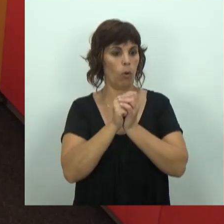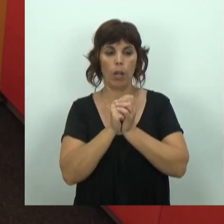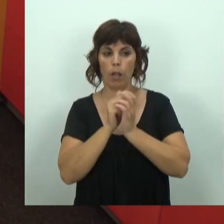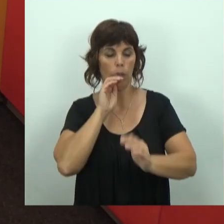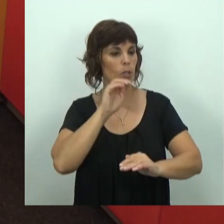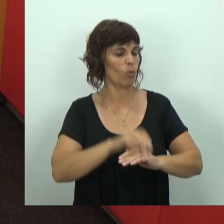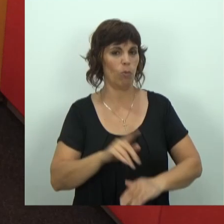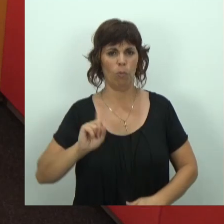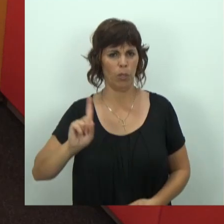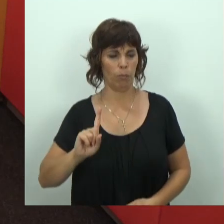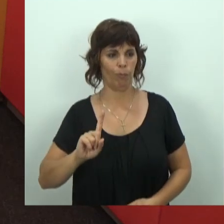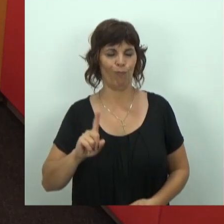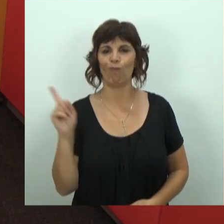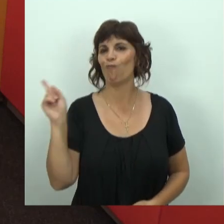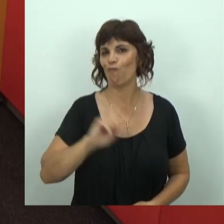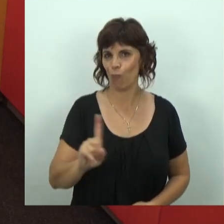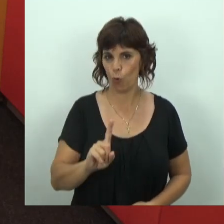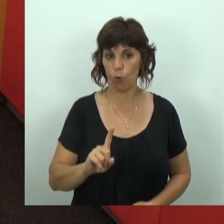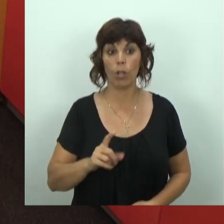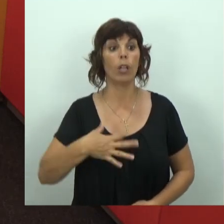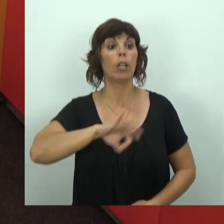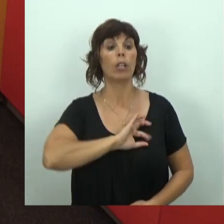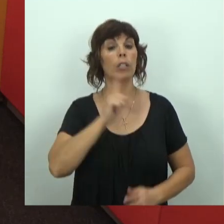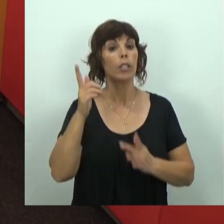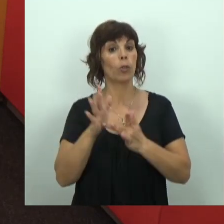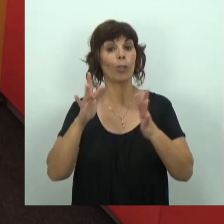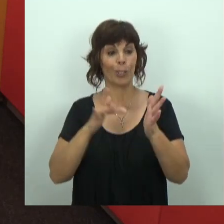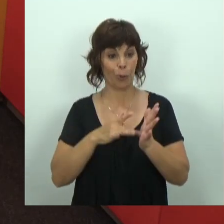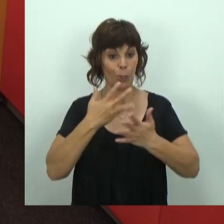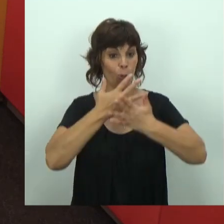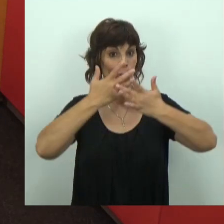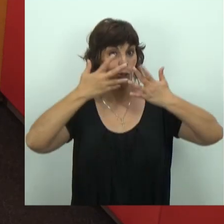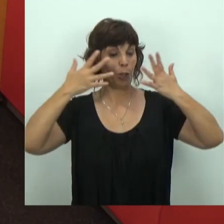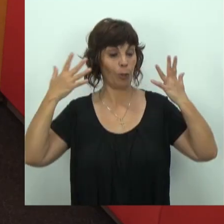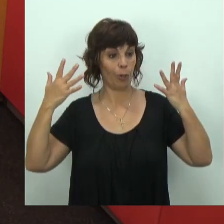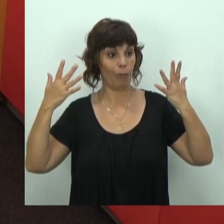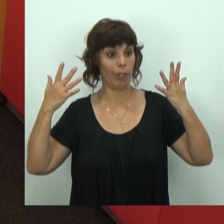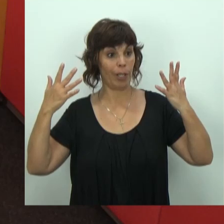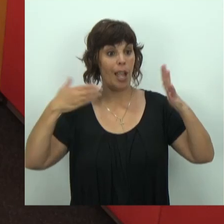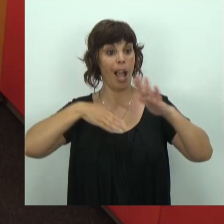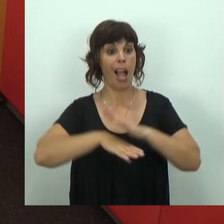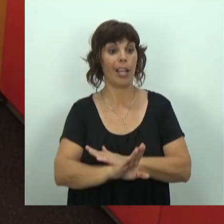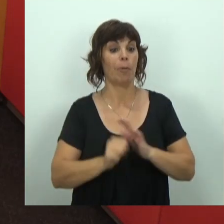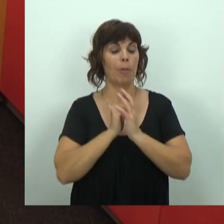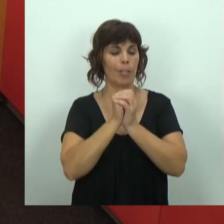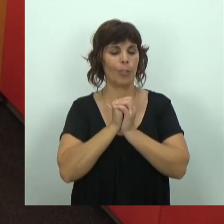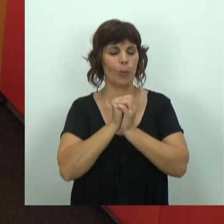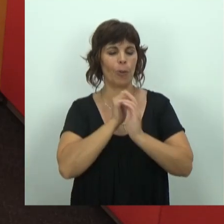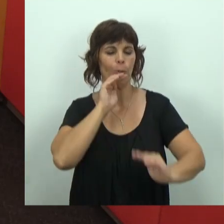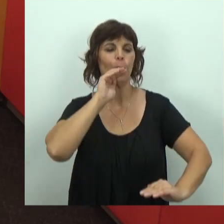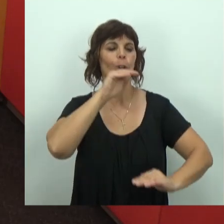solo en oraciones que se cumplen. Para que el Padre sea glorificado en el Hijo, lo haré.